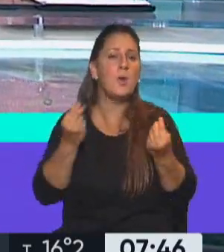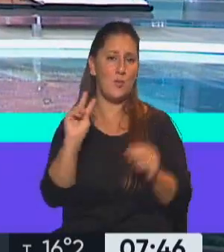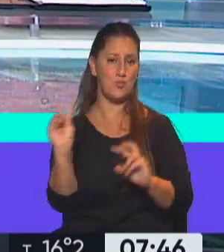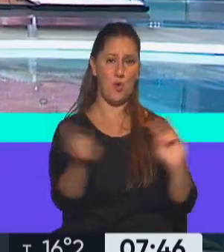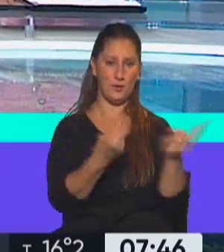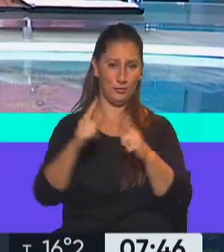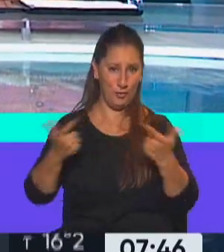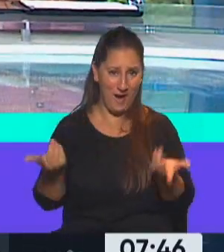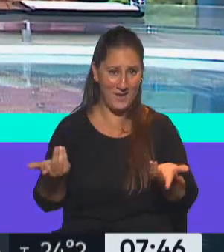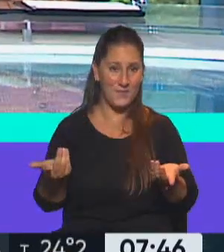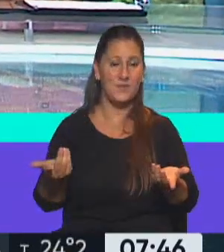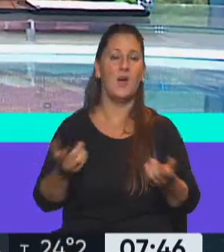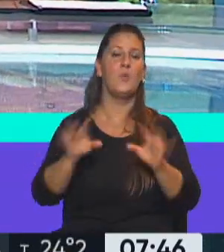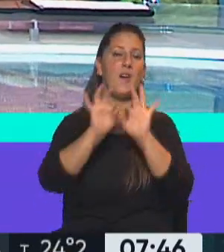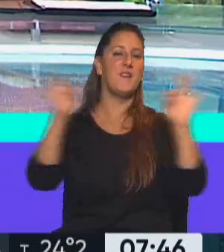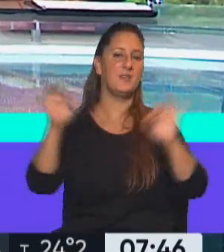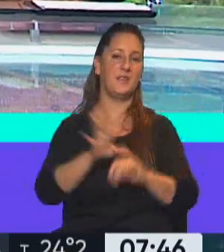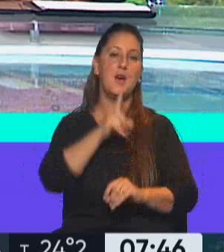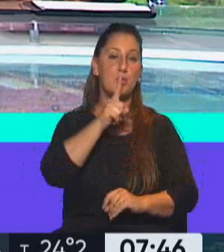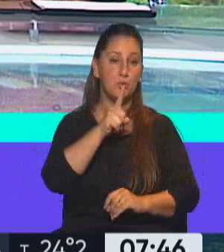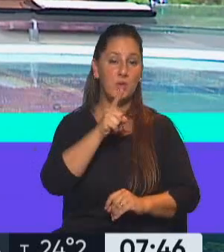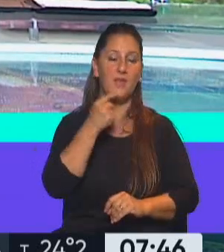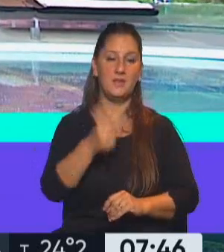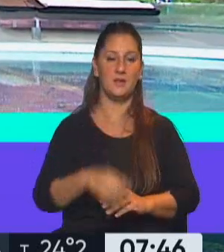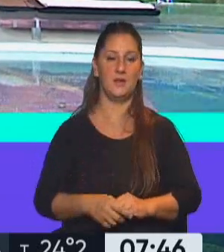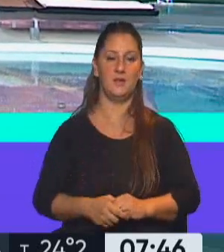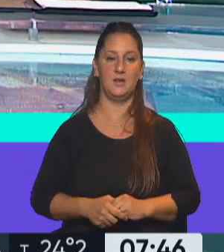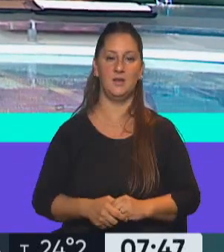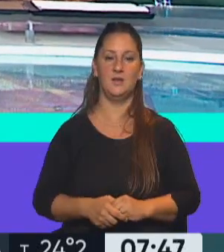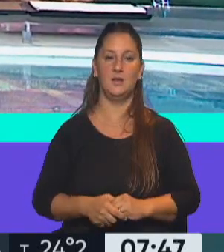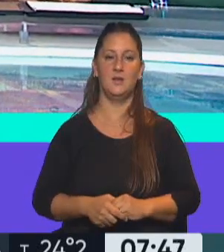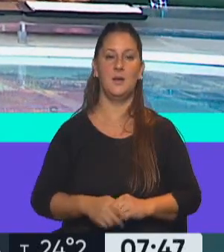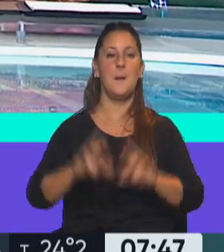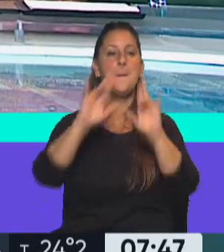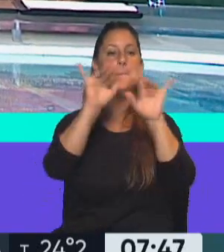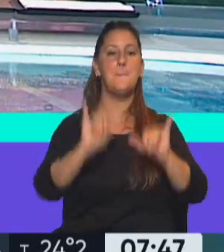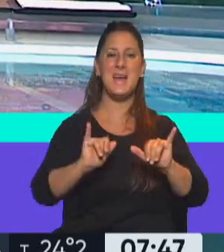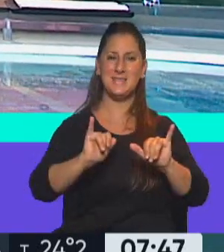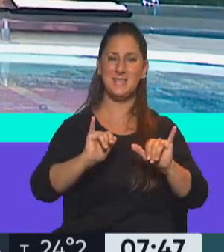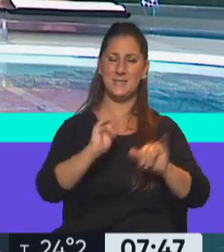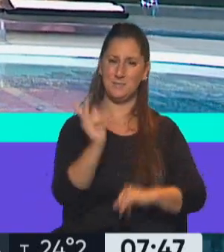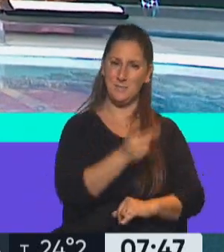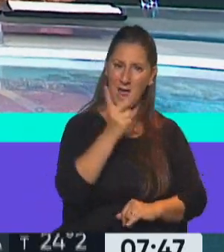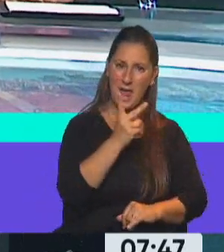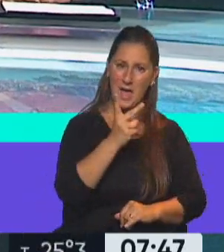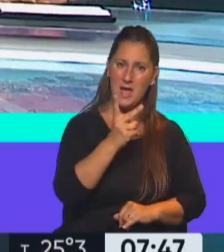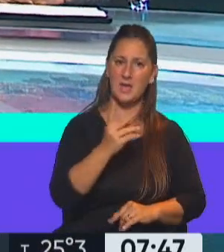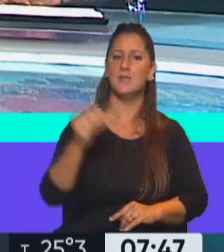Como dice un dicho ruso, ¿no? La paz mala es mucho mejor que una buena